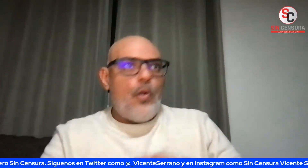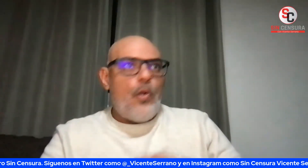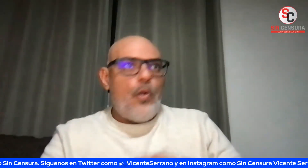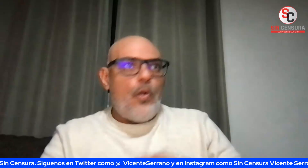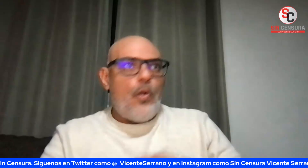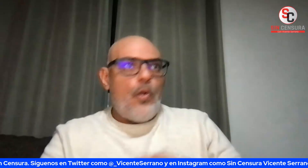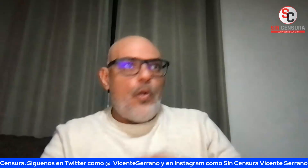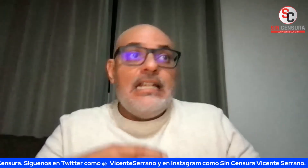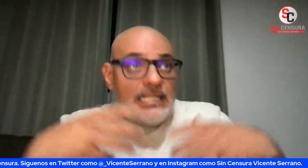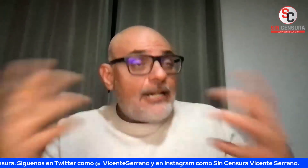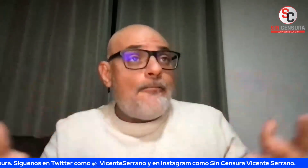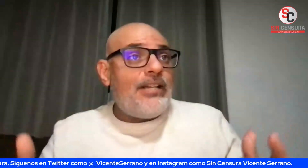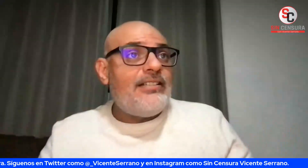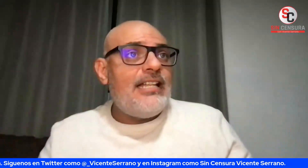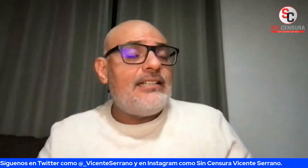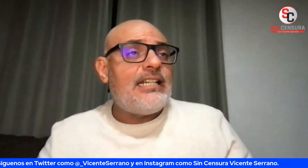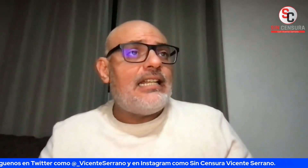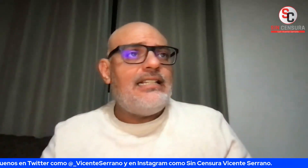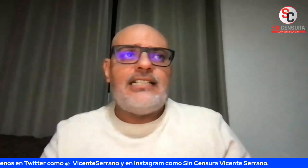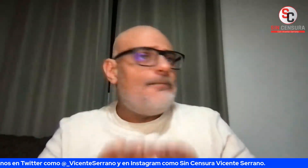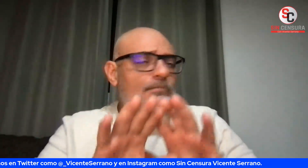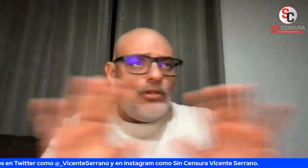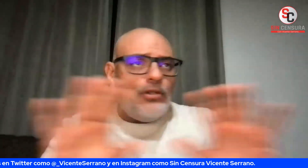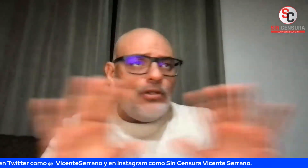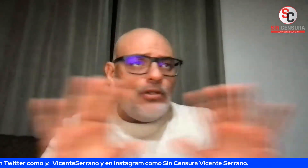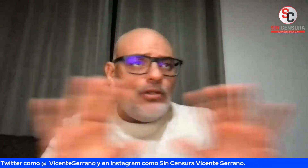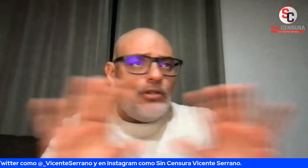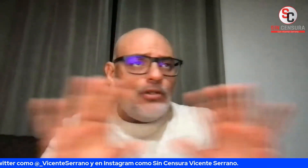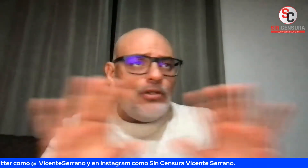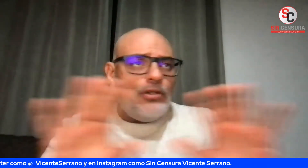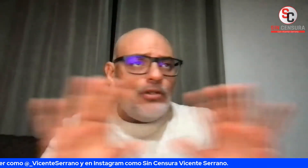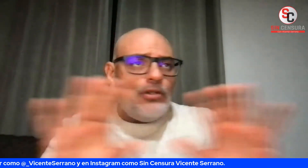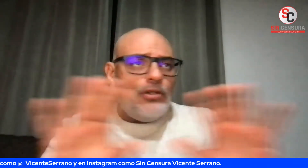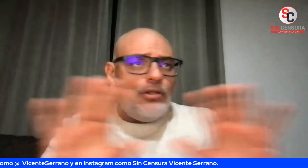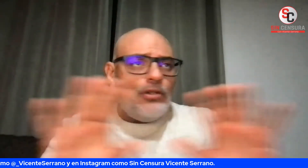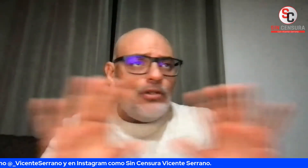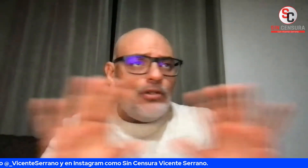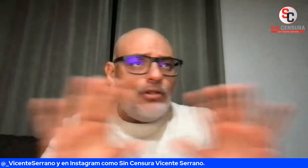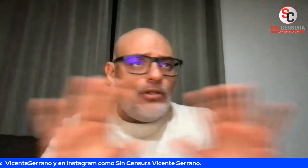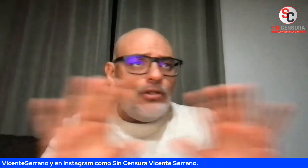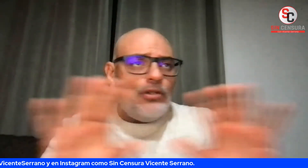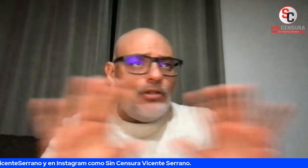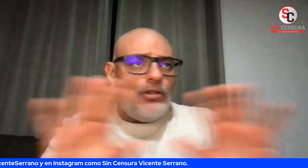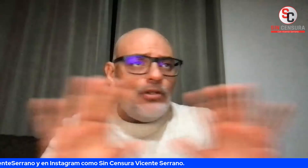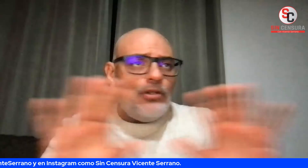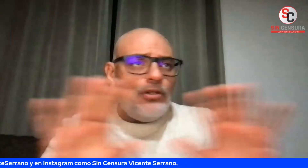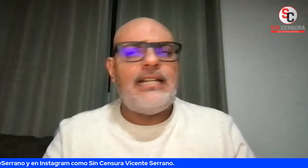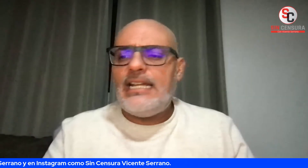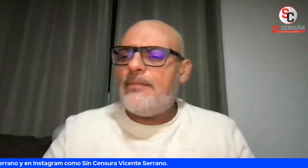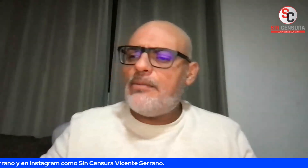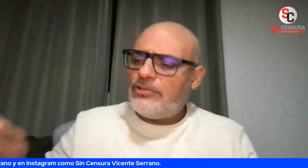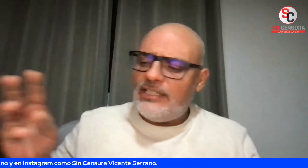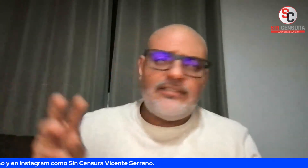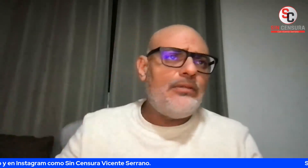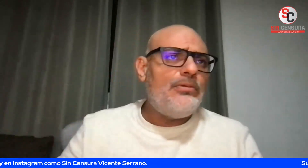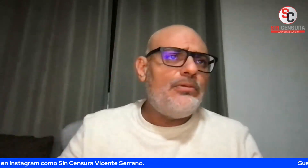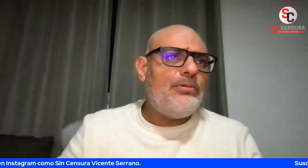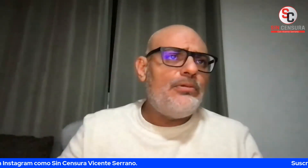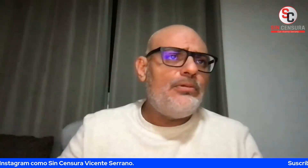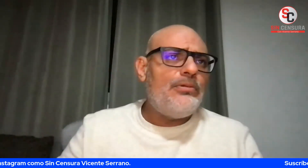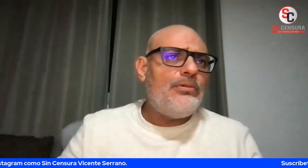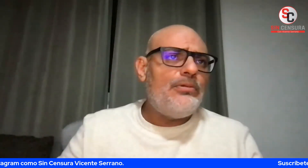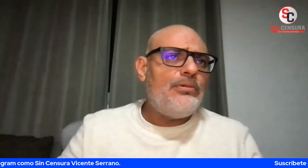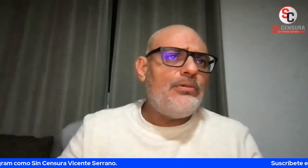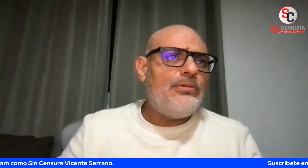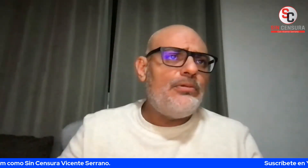hemos caído? Y de repente llega un presidente que dice, no, el dinero alcanza, vamos a hacer las cosas de esta manera, vamos a distribuir